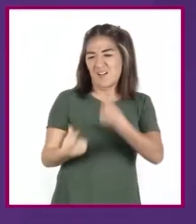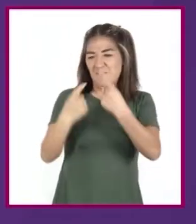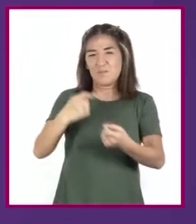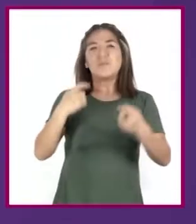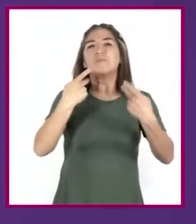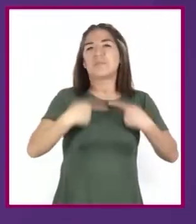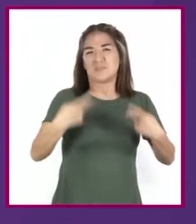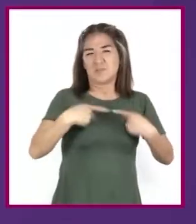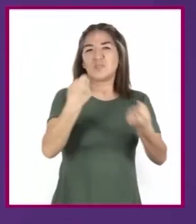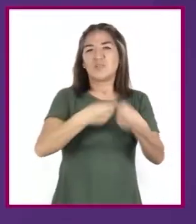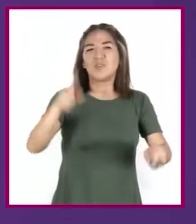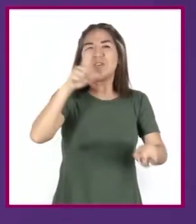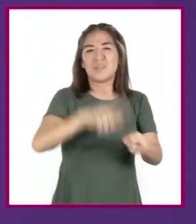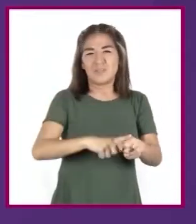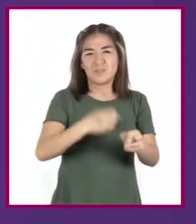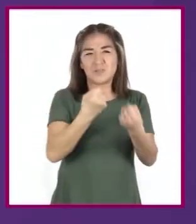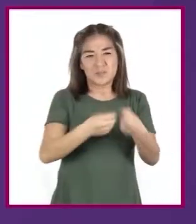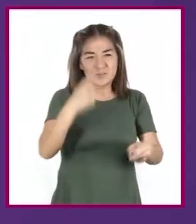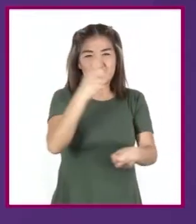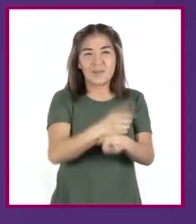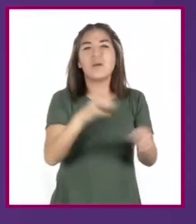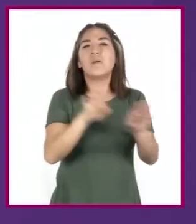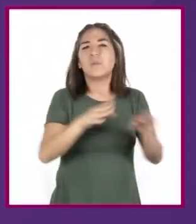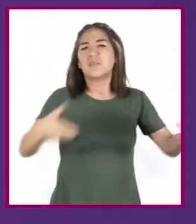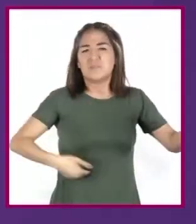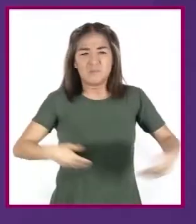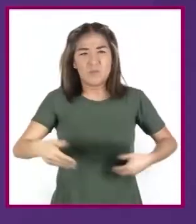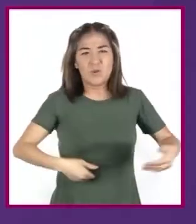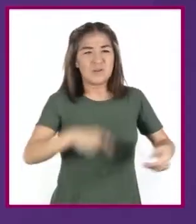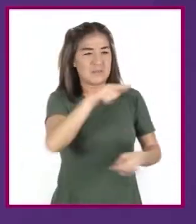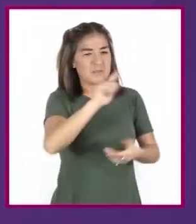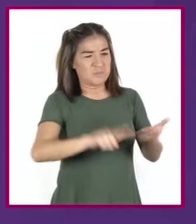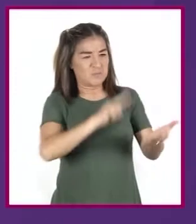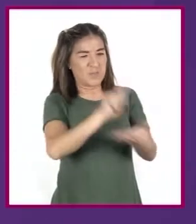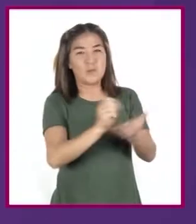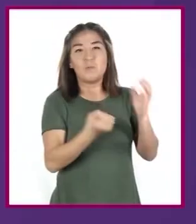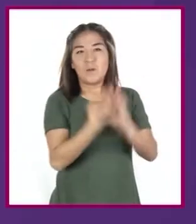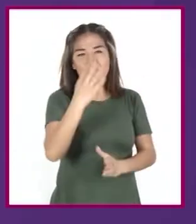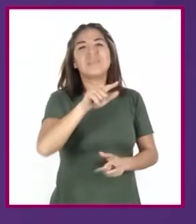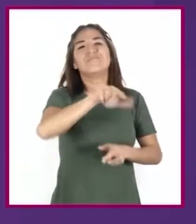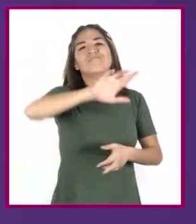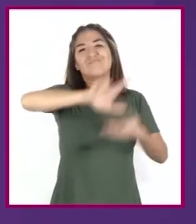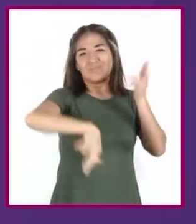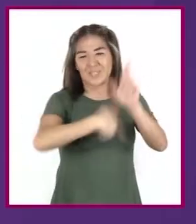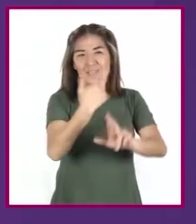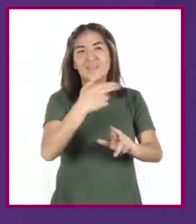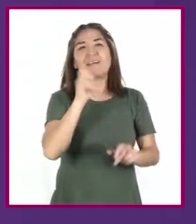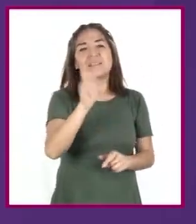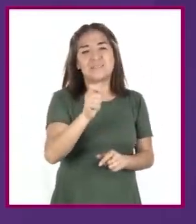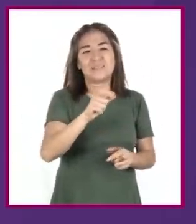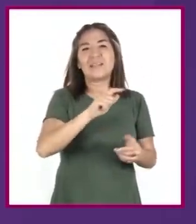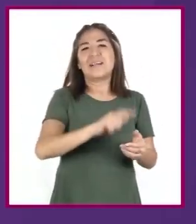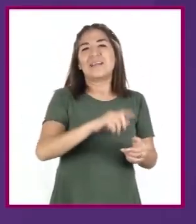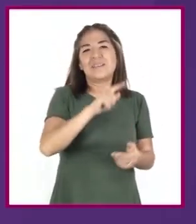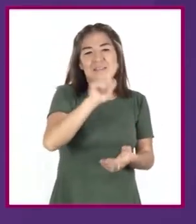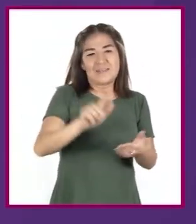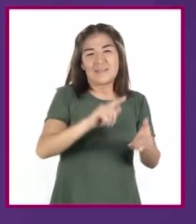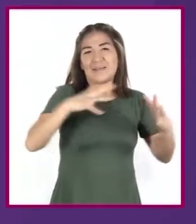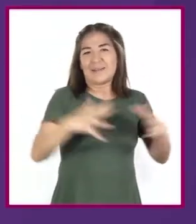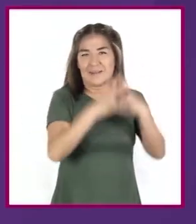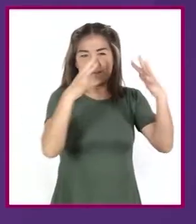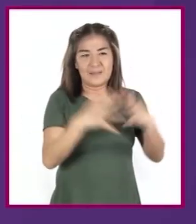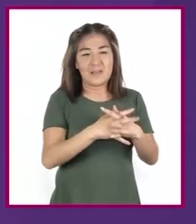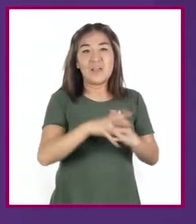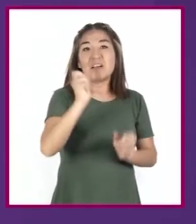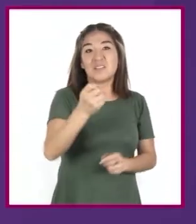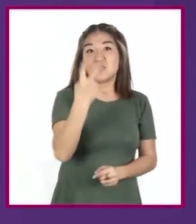de la sociedad ante las nuevas leyes del gobierno liberal, surgió la Guerra de Reforma. Hubo dos gobiernos al